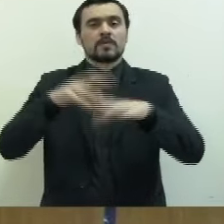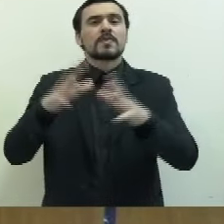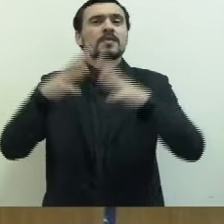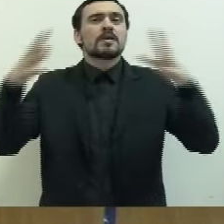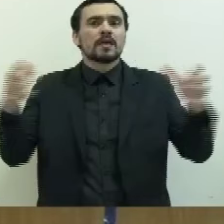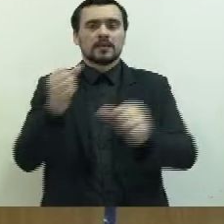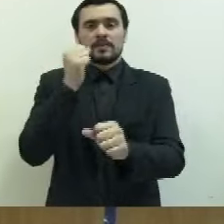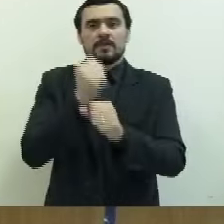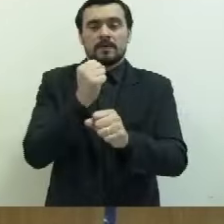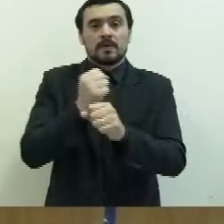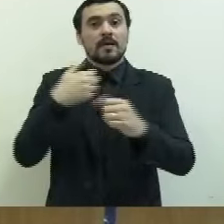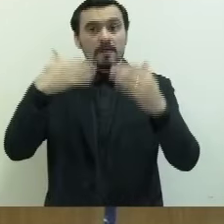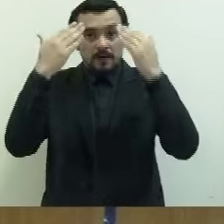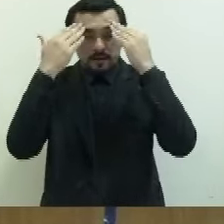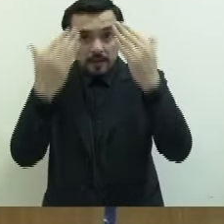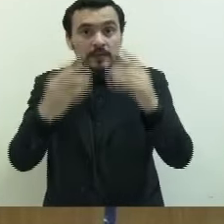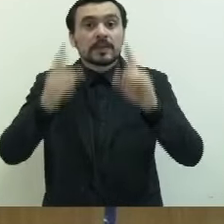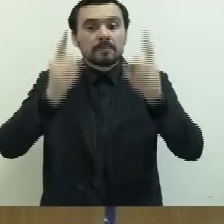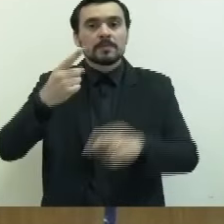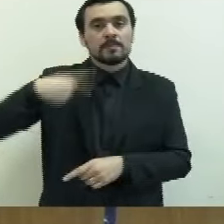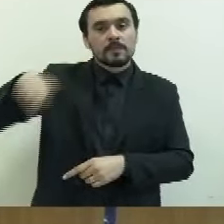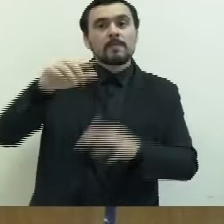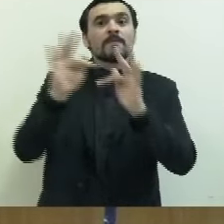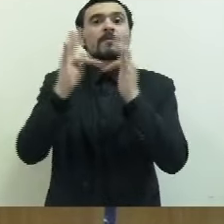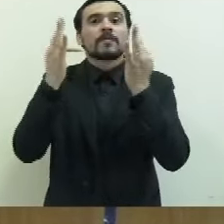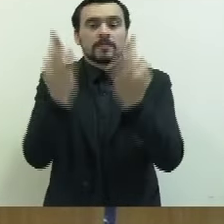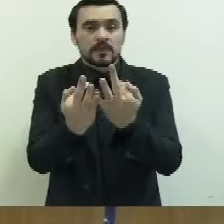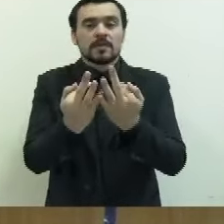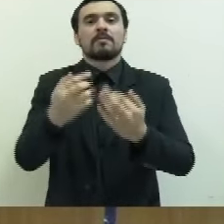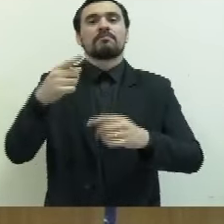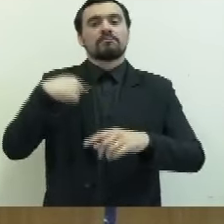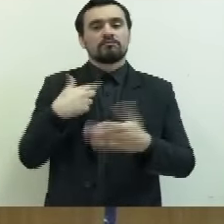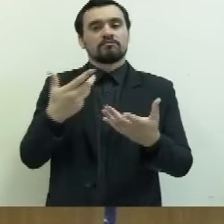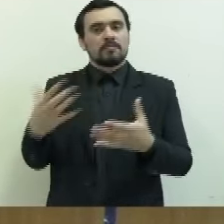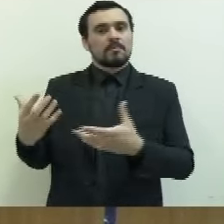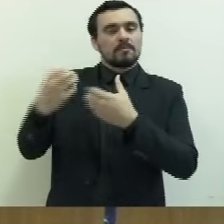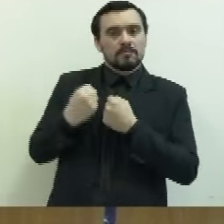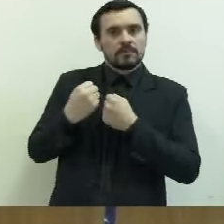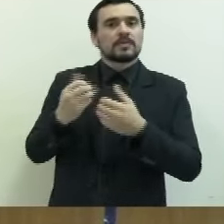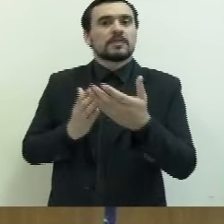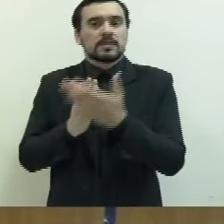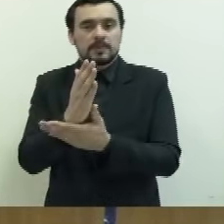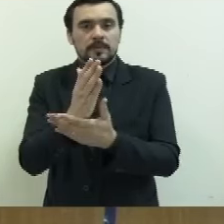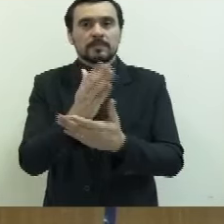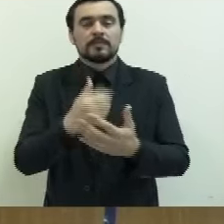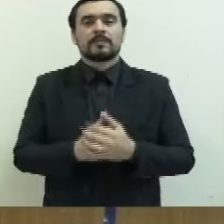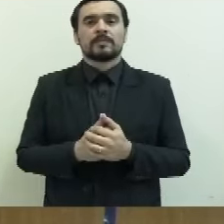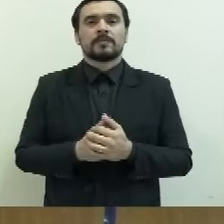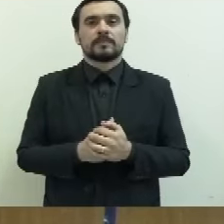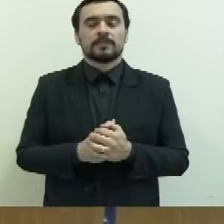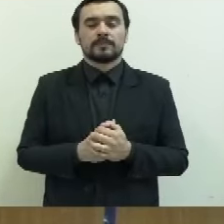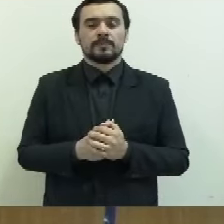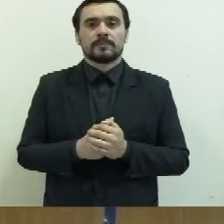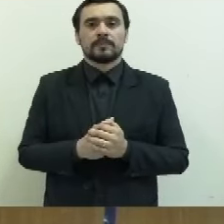privilegio. Agradezco también a mi familia por su apoyo inquebrantable y, por supuesto, a mi amada